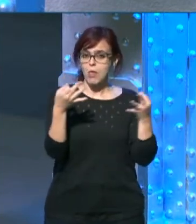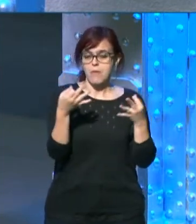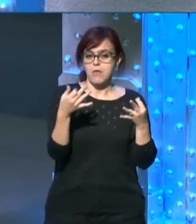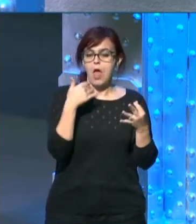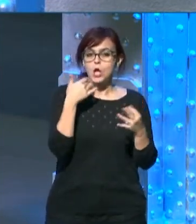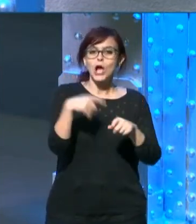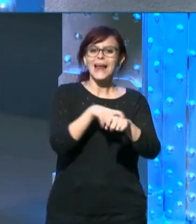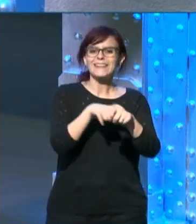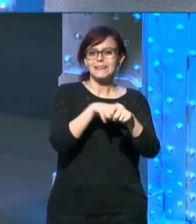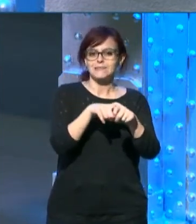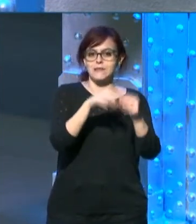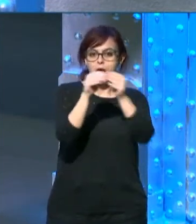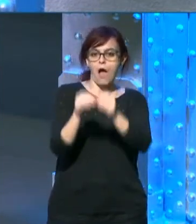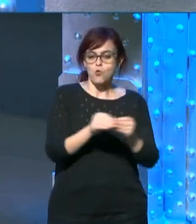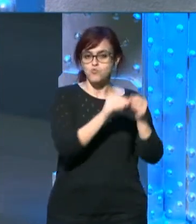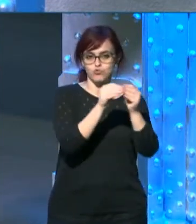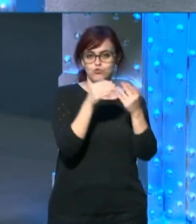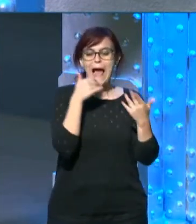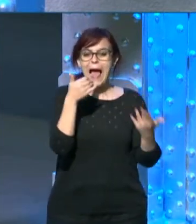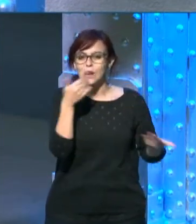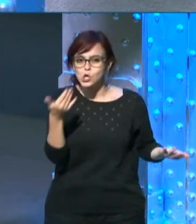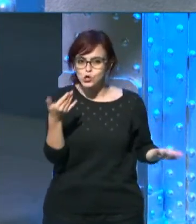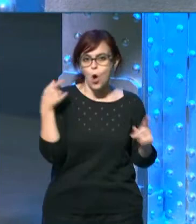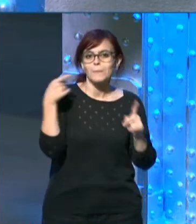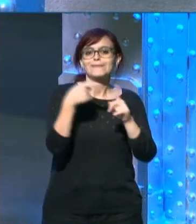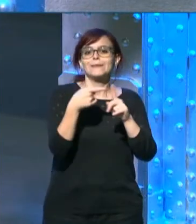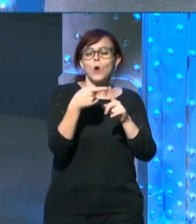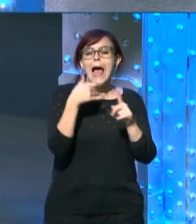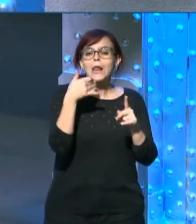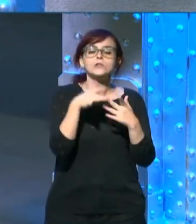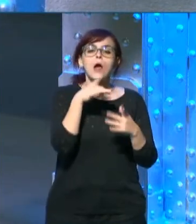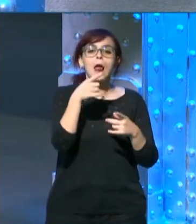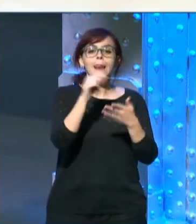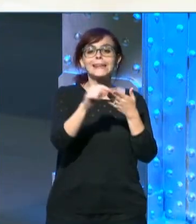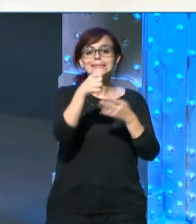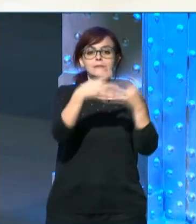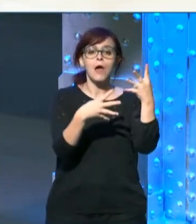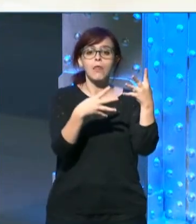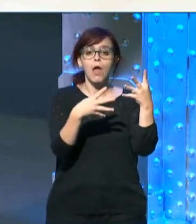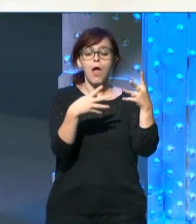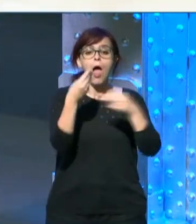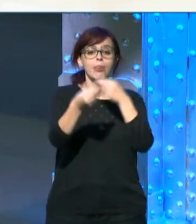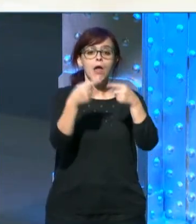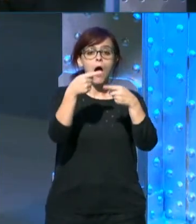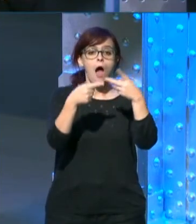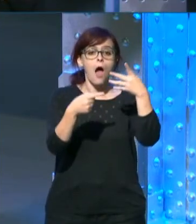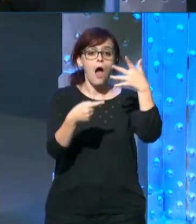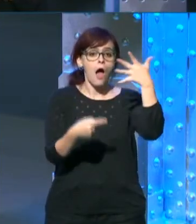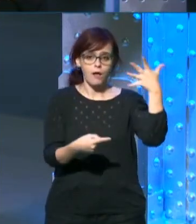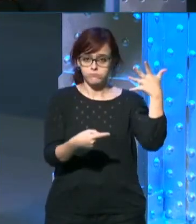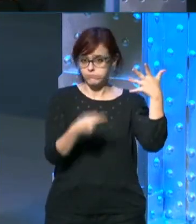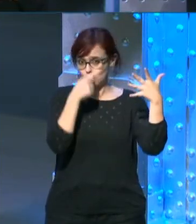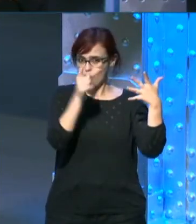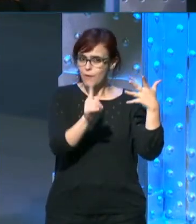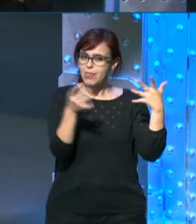característica. Tiene unas virtudes, por así decirlo. No es simplemente un listado de cosas a hacer, sino que tiene